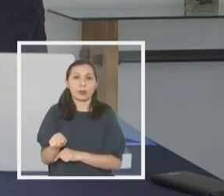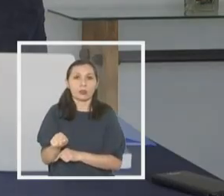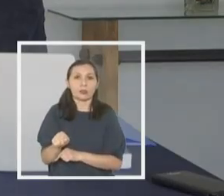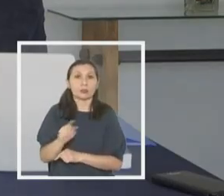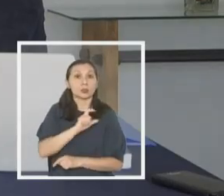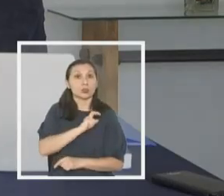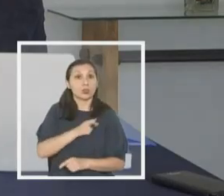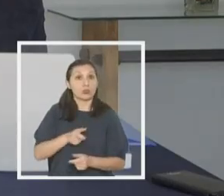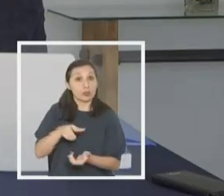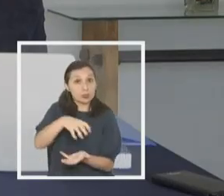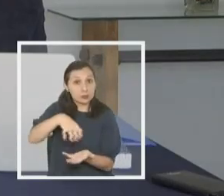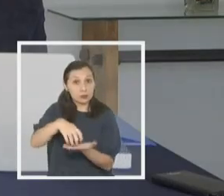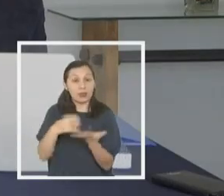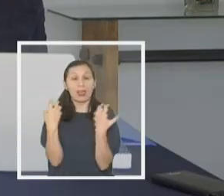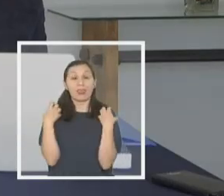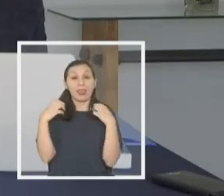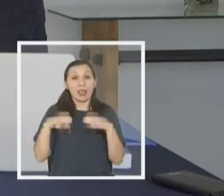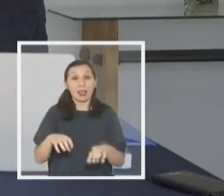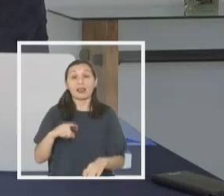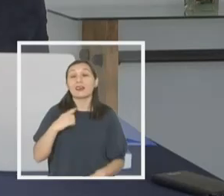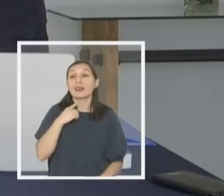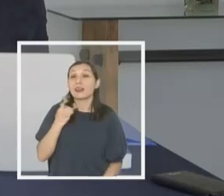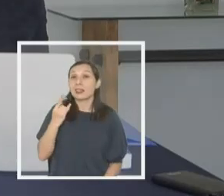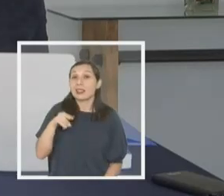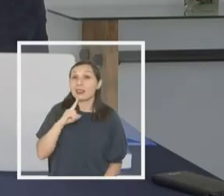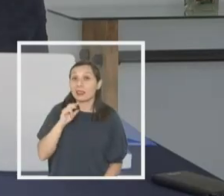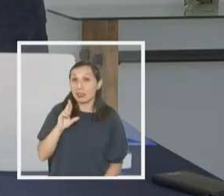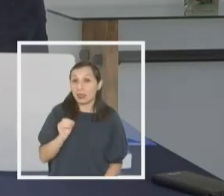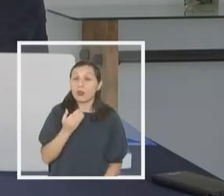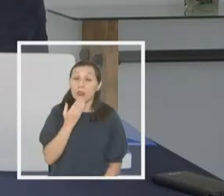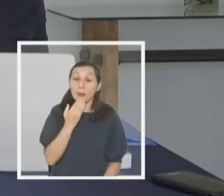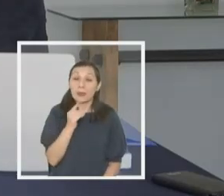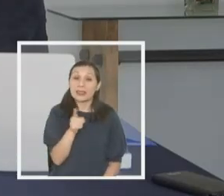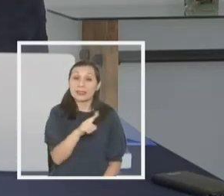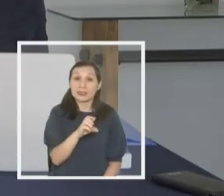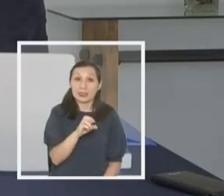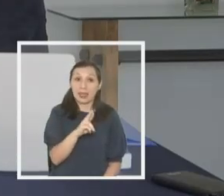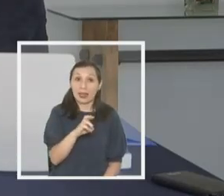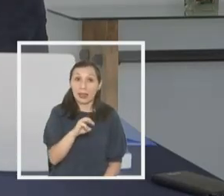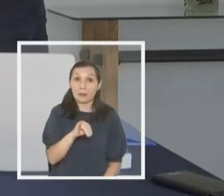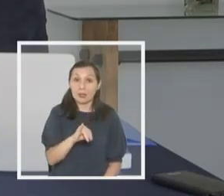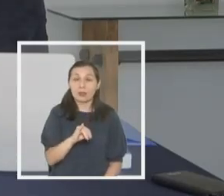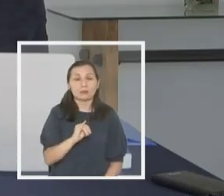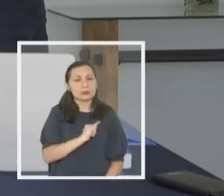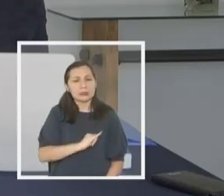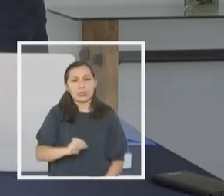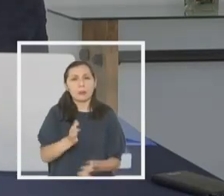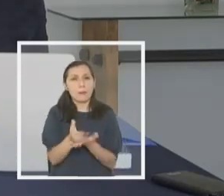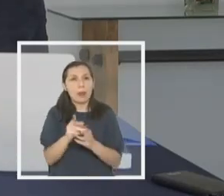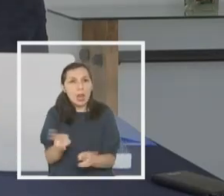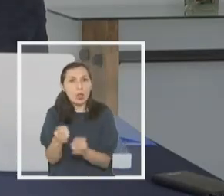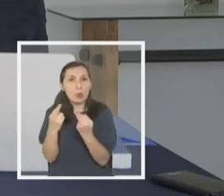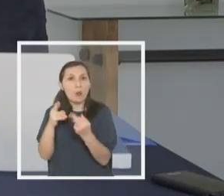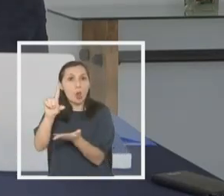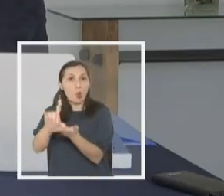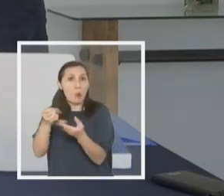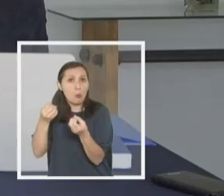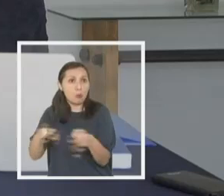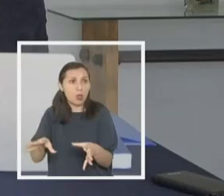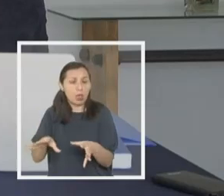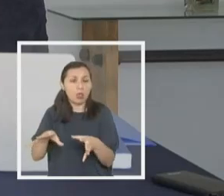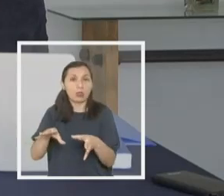nuestro gobierno local, a nuestro delegado, a Daniel Quintero, y a los seremis, es que también haya un permanente plan de recuperación de los espacios